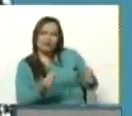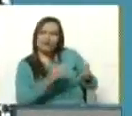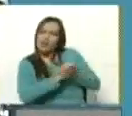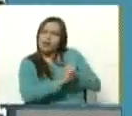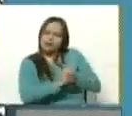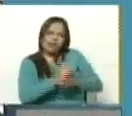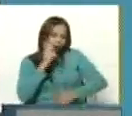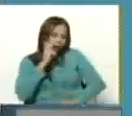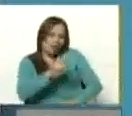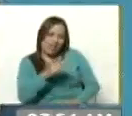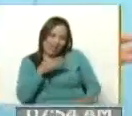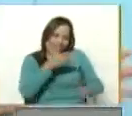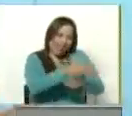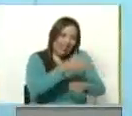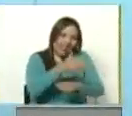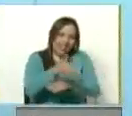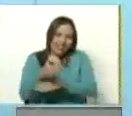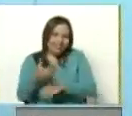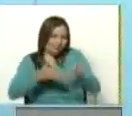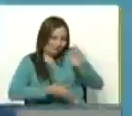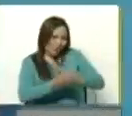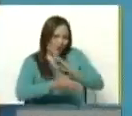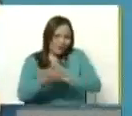que visitar,